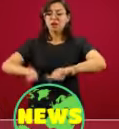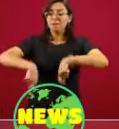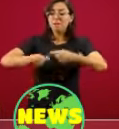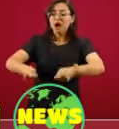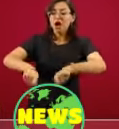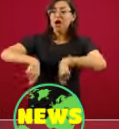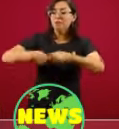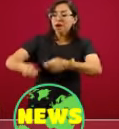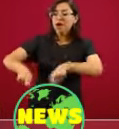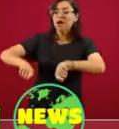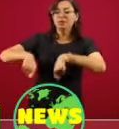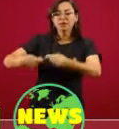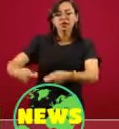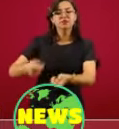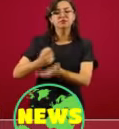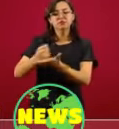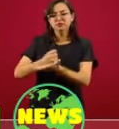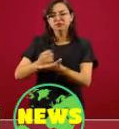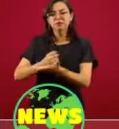no va a parar.